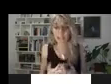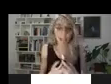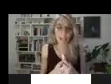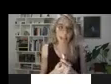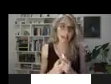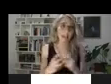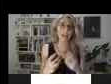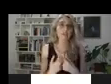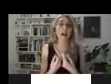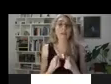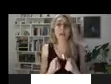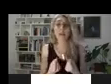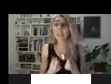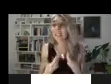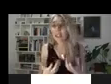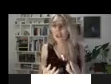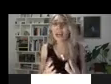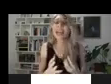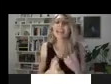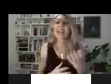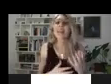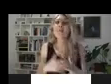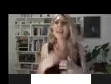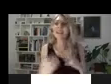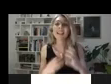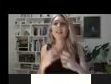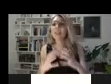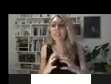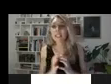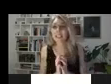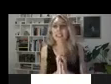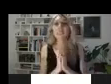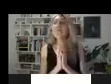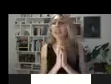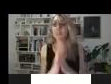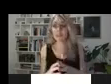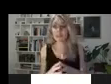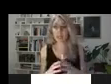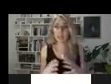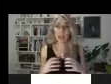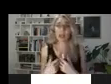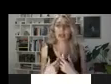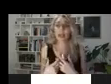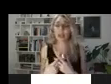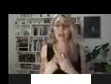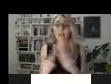con materiales más bien rígidos, y va a ser difícil que